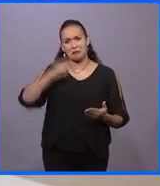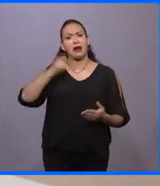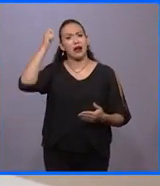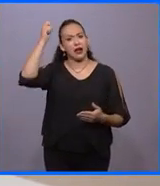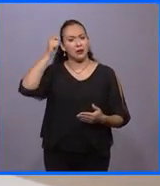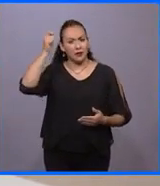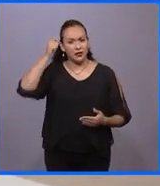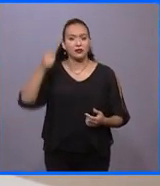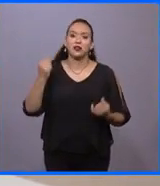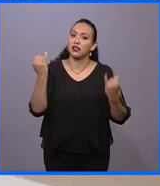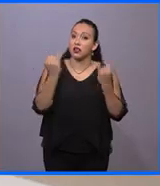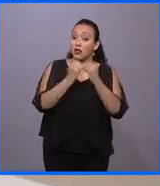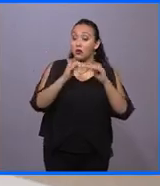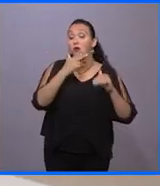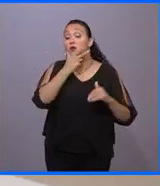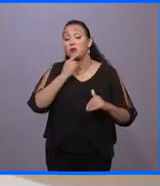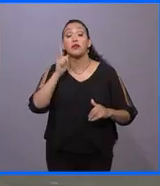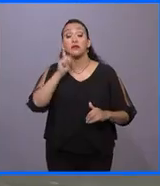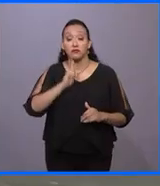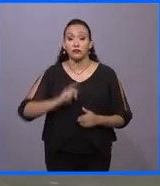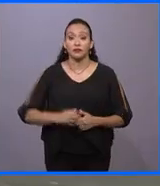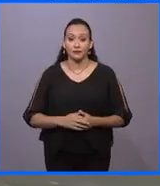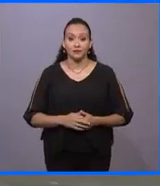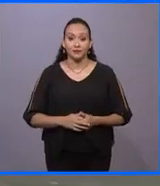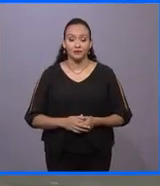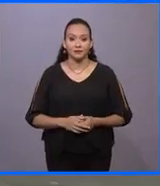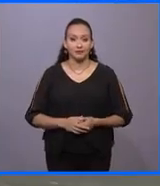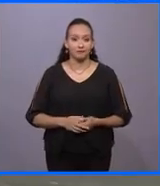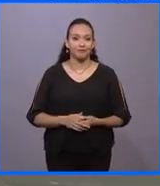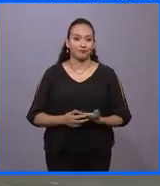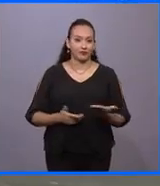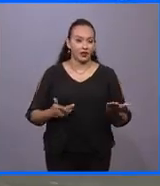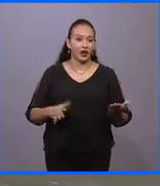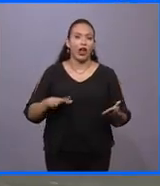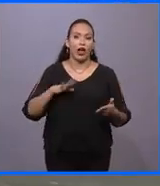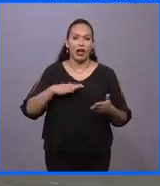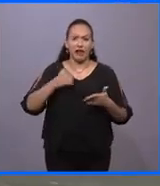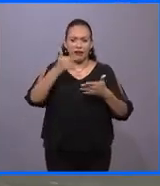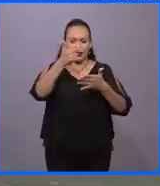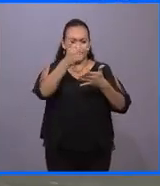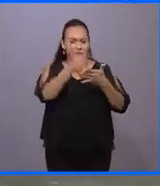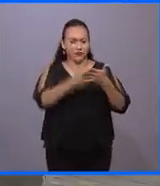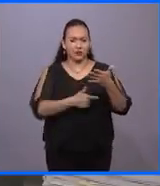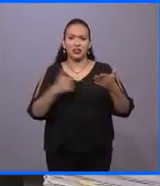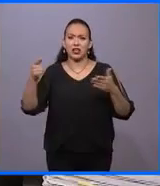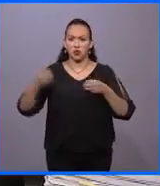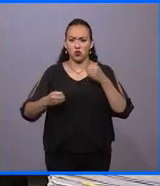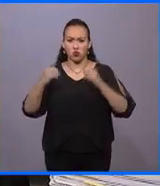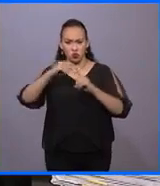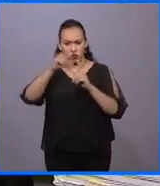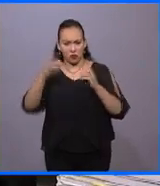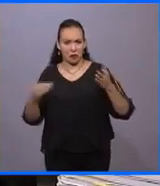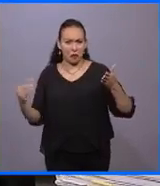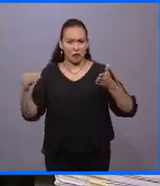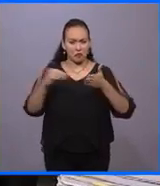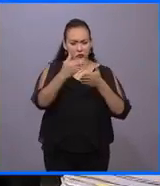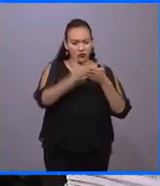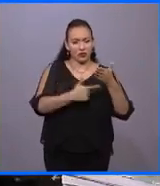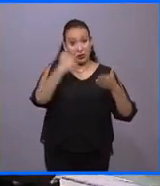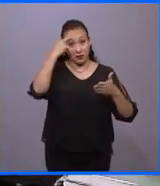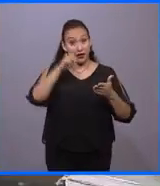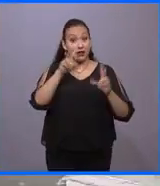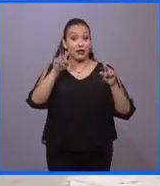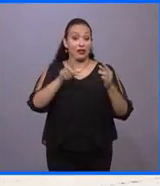en igualdad de condiciones. A pesar de la amplia jurisprudencia que la Suprema Corte ha emitido en materia de